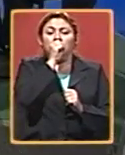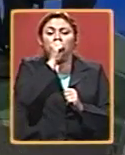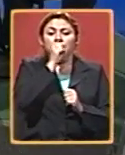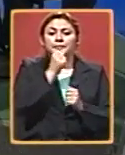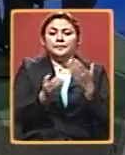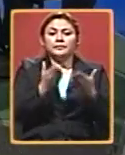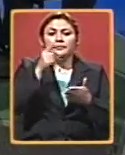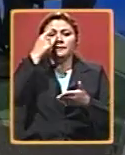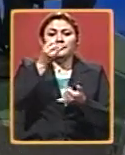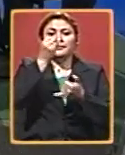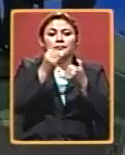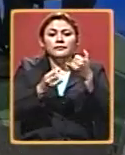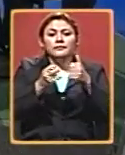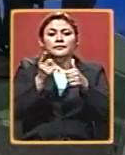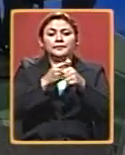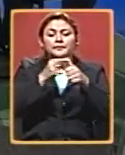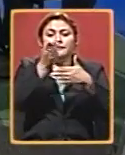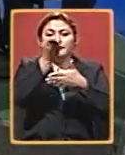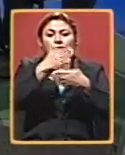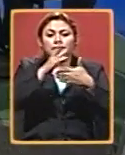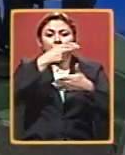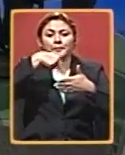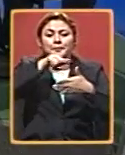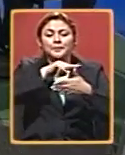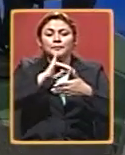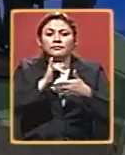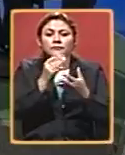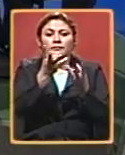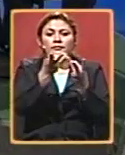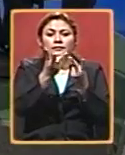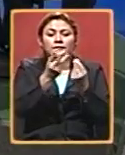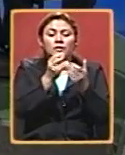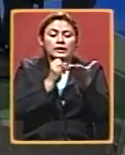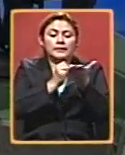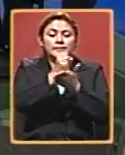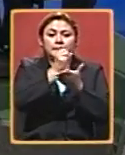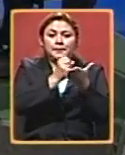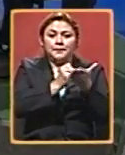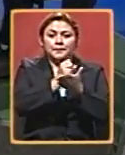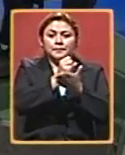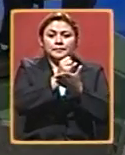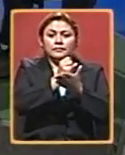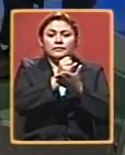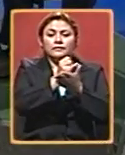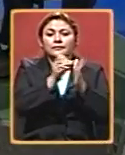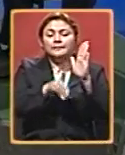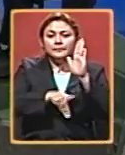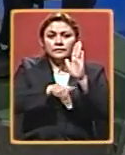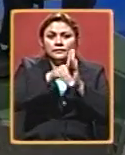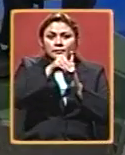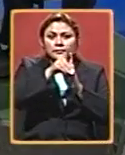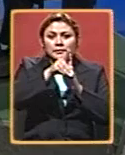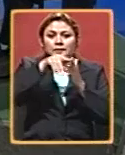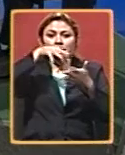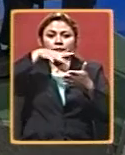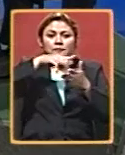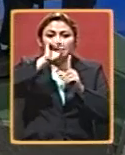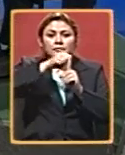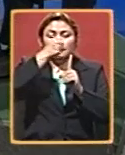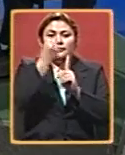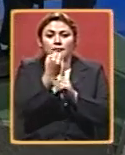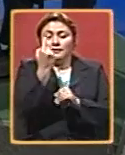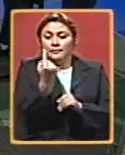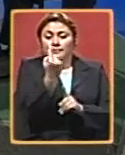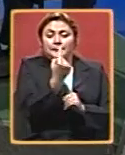esta primera parte, nosotros como producto de esa investigación, donde se desarrollaron estudios de caso por cada uno de